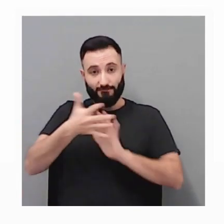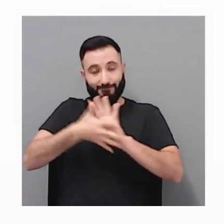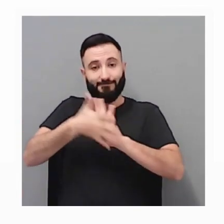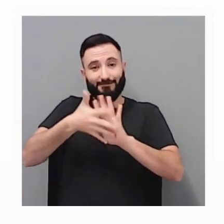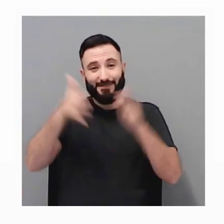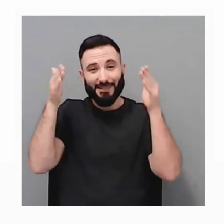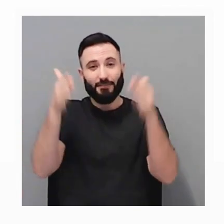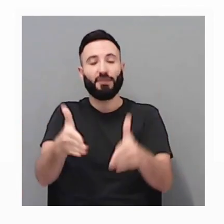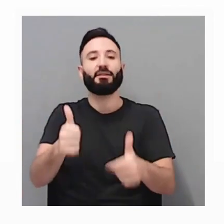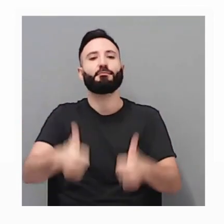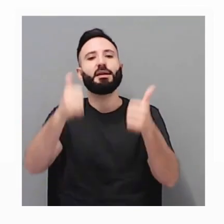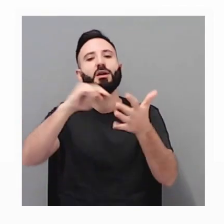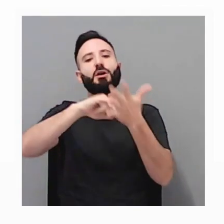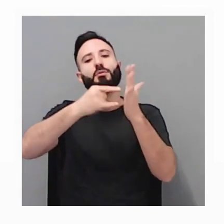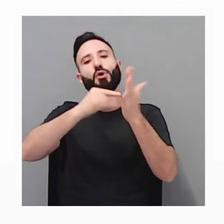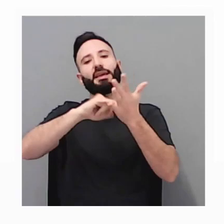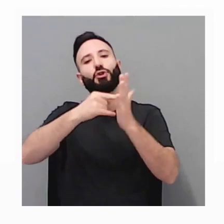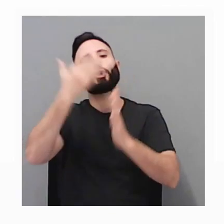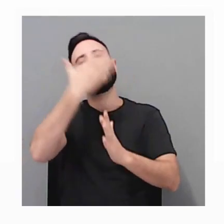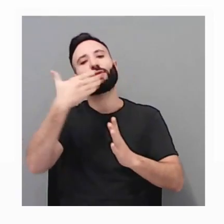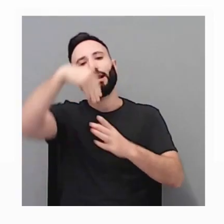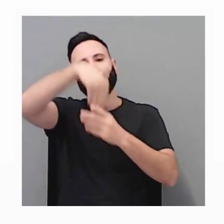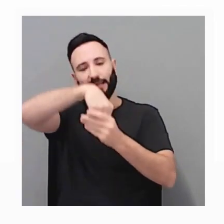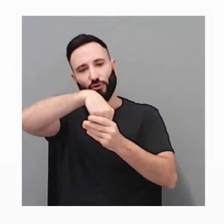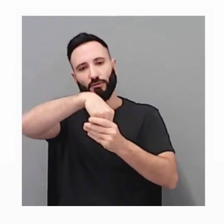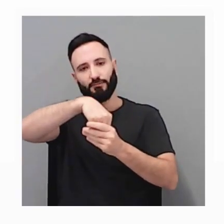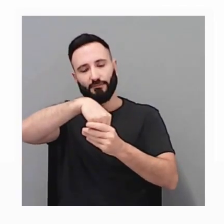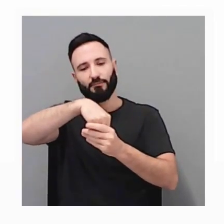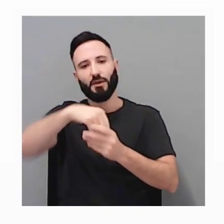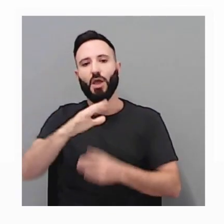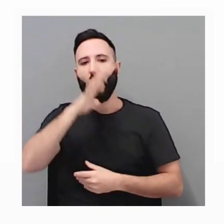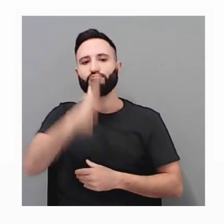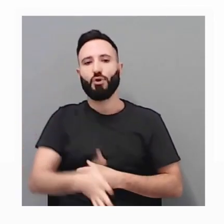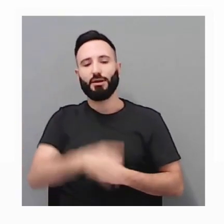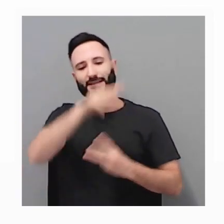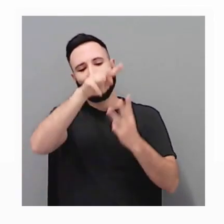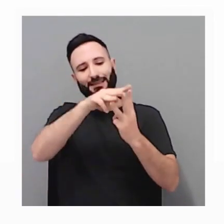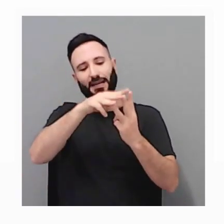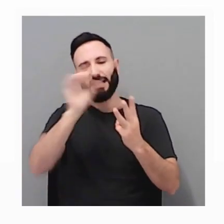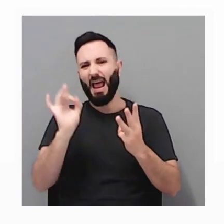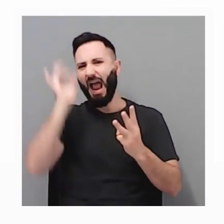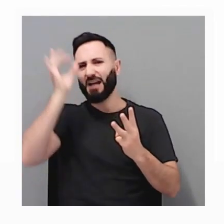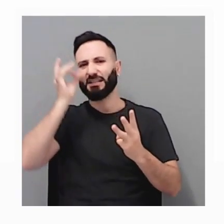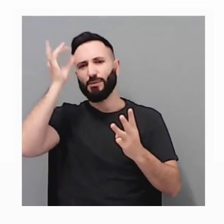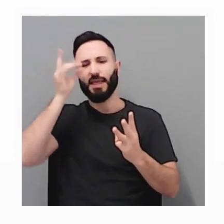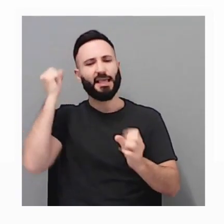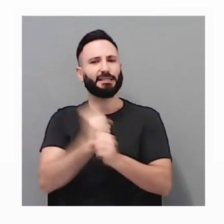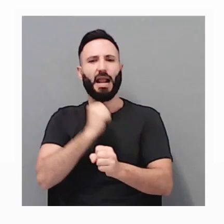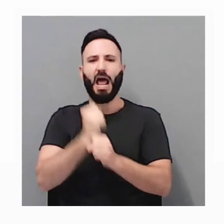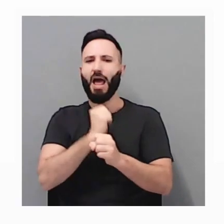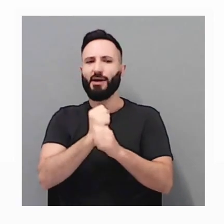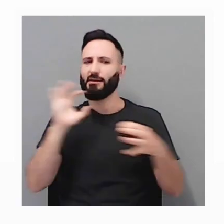del proyecto en las escuelas, porque tenemos 3 grandes actividades para trabajar con